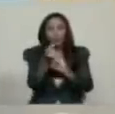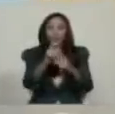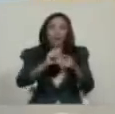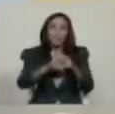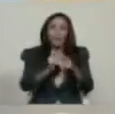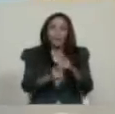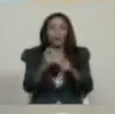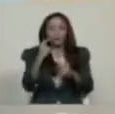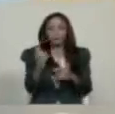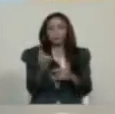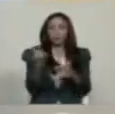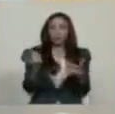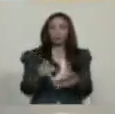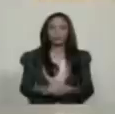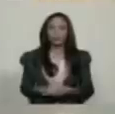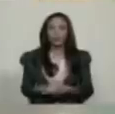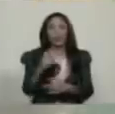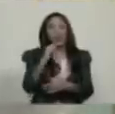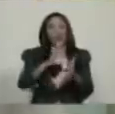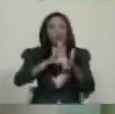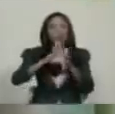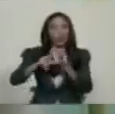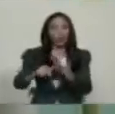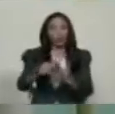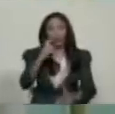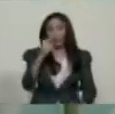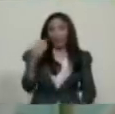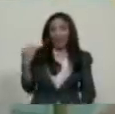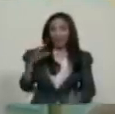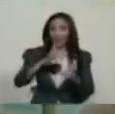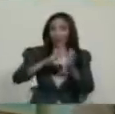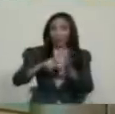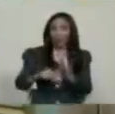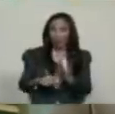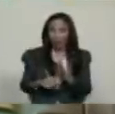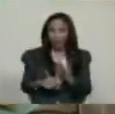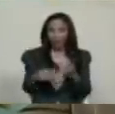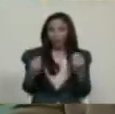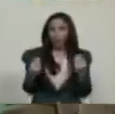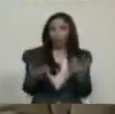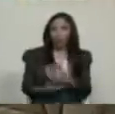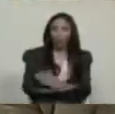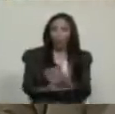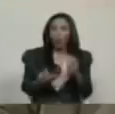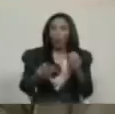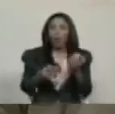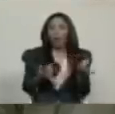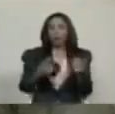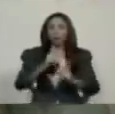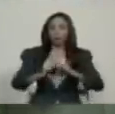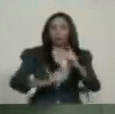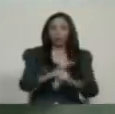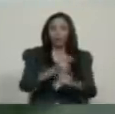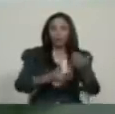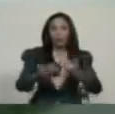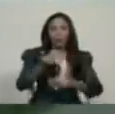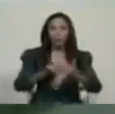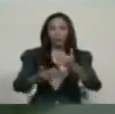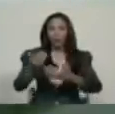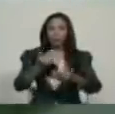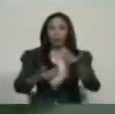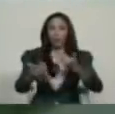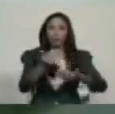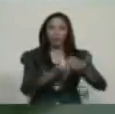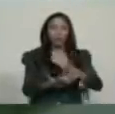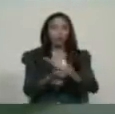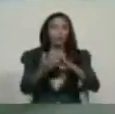los importadores, los ladrones que estaban vinculados al proceso importador, todo lo hacían